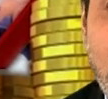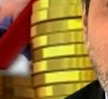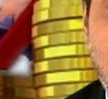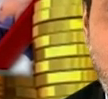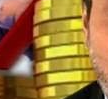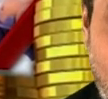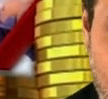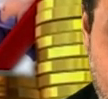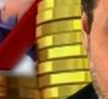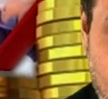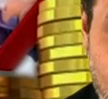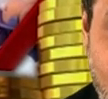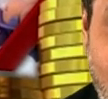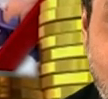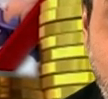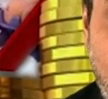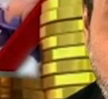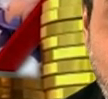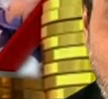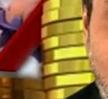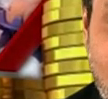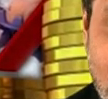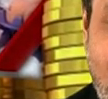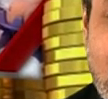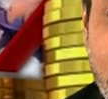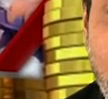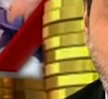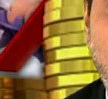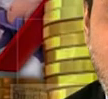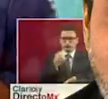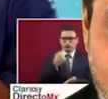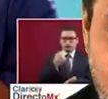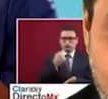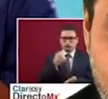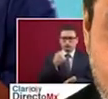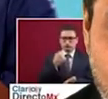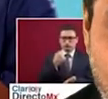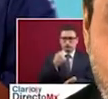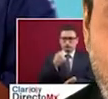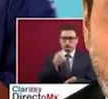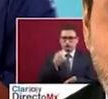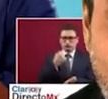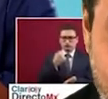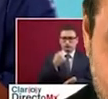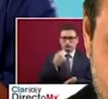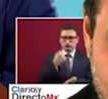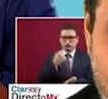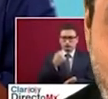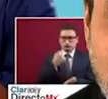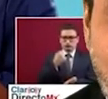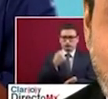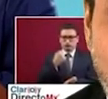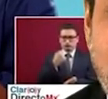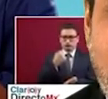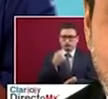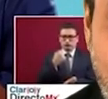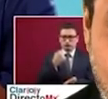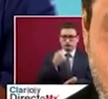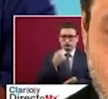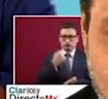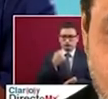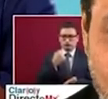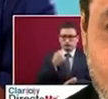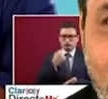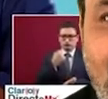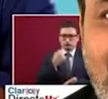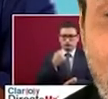incremento importante en el precio del maíz a nivel mundial, porque los efectos